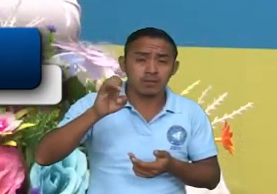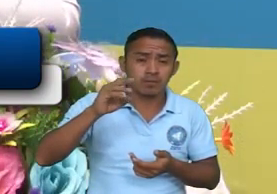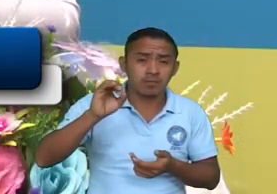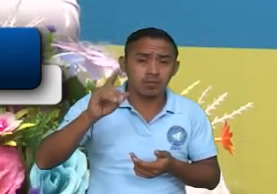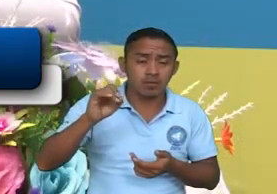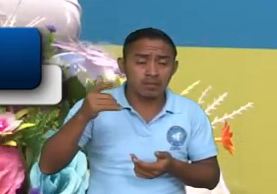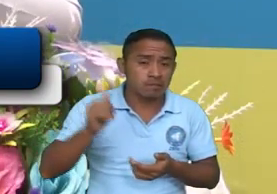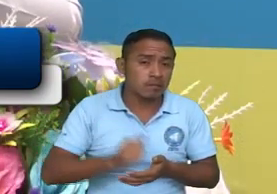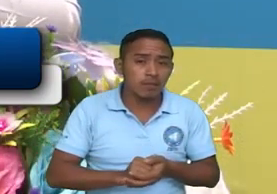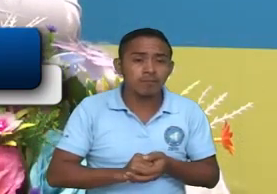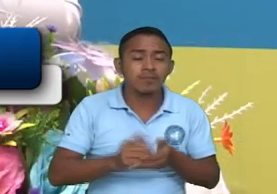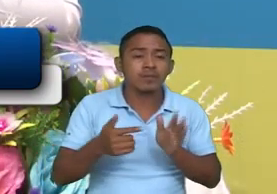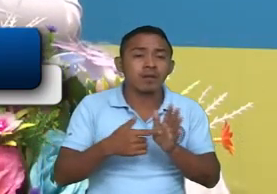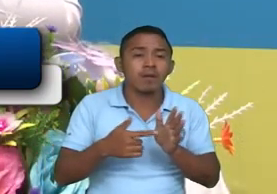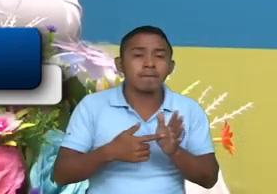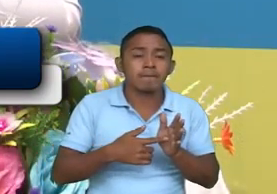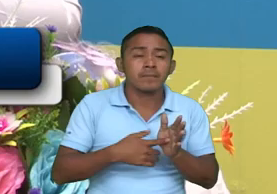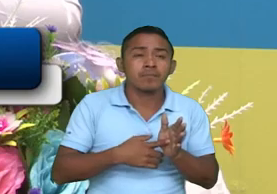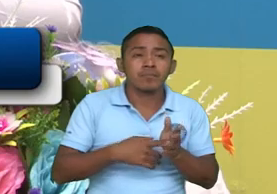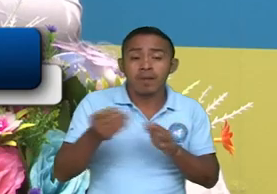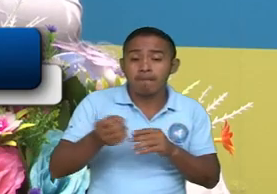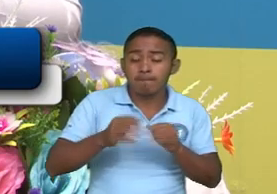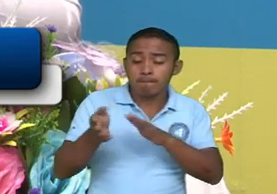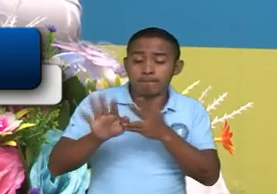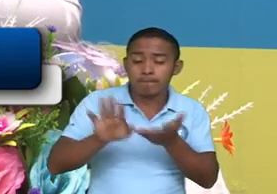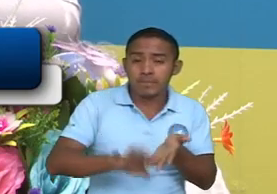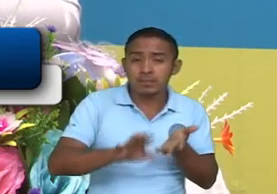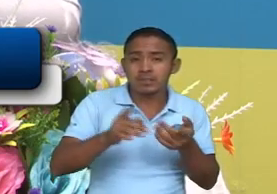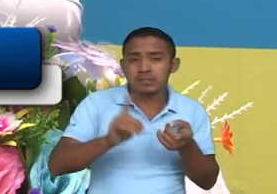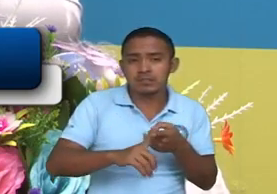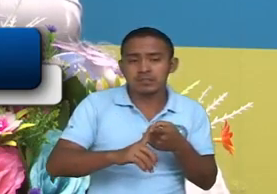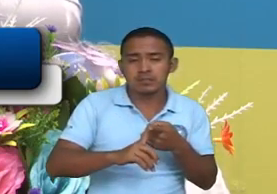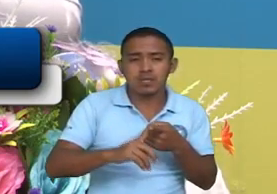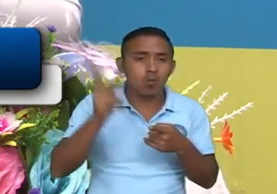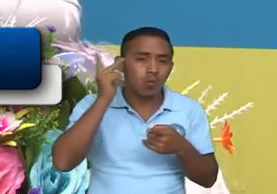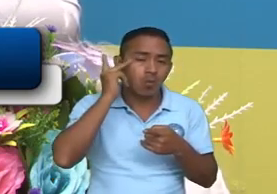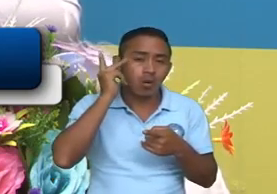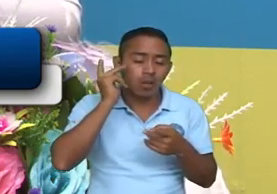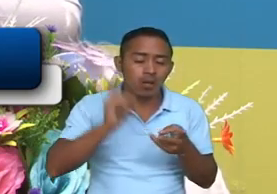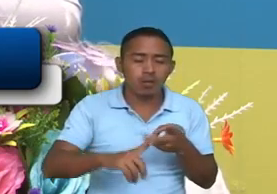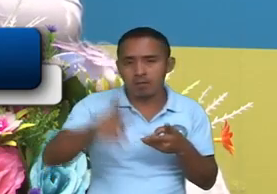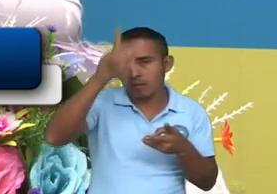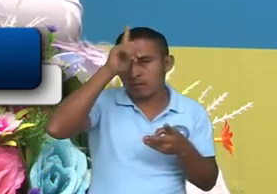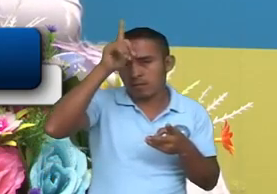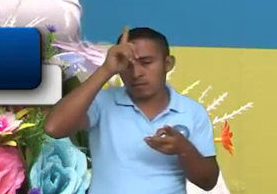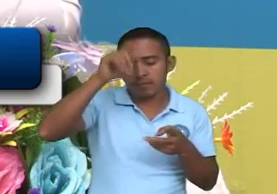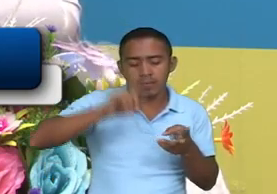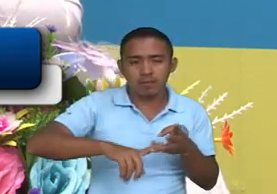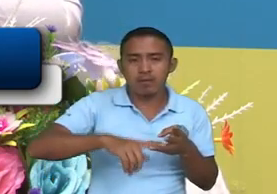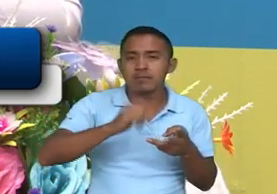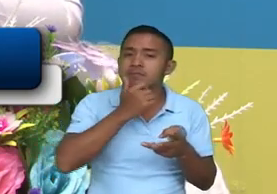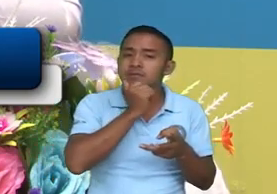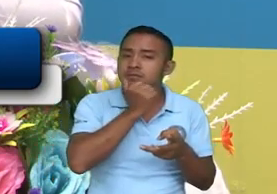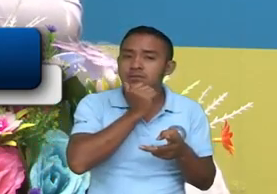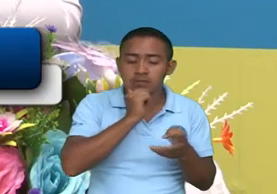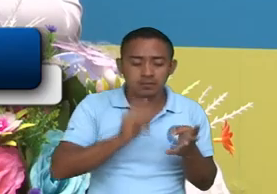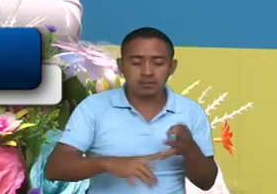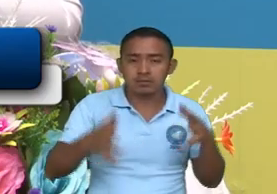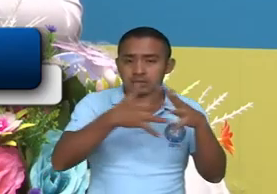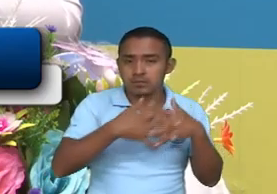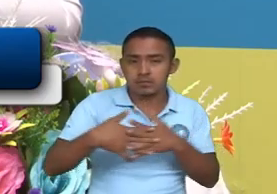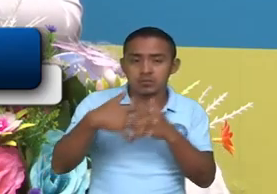lugar en las muertes súbitas de los niños menores de un año, pero de forma que tiene que ver mucho con la epidemiología